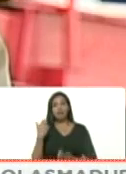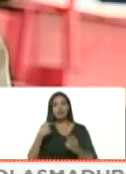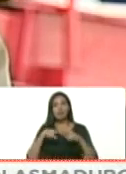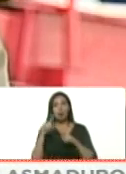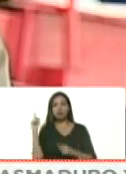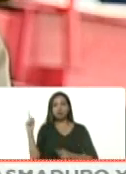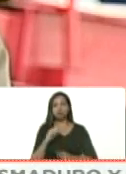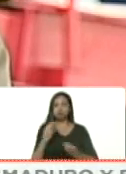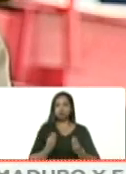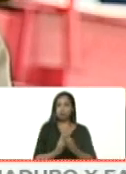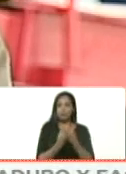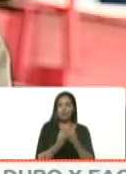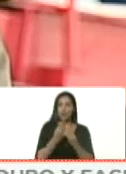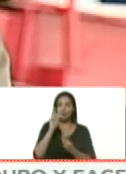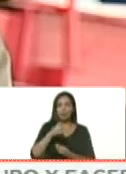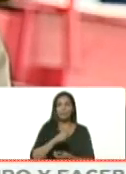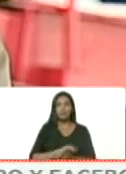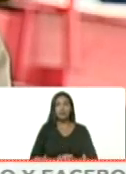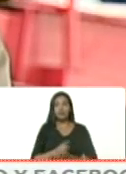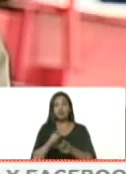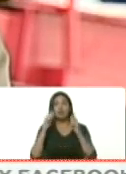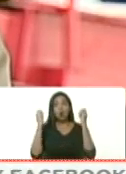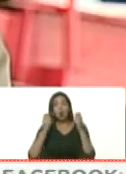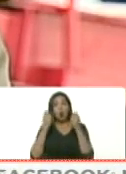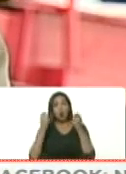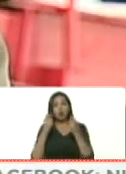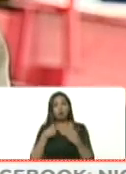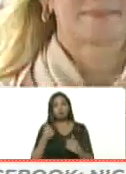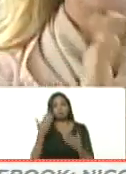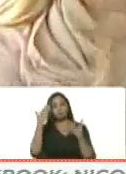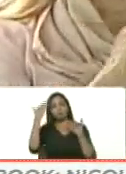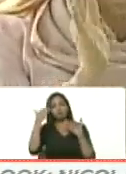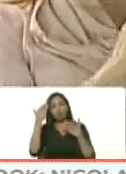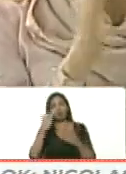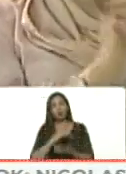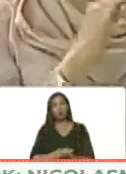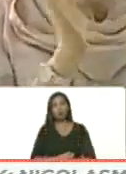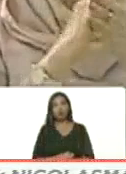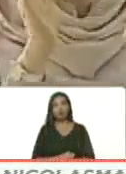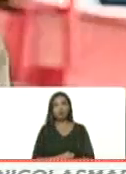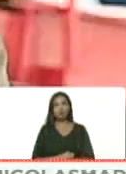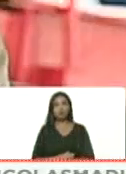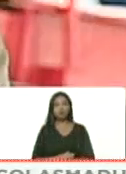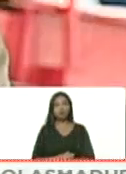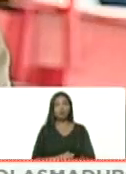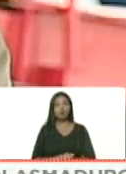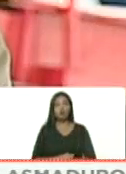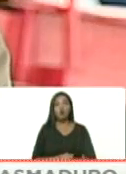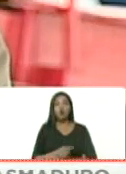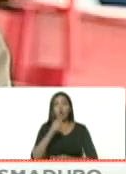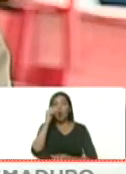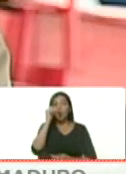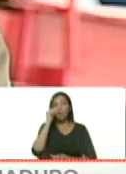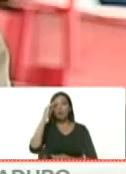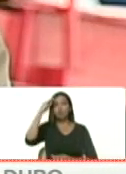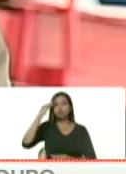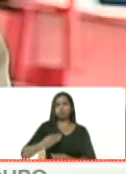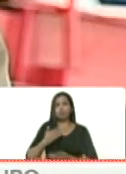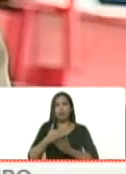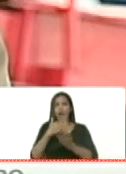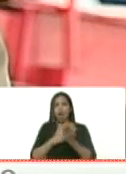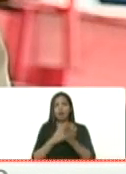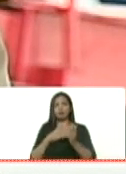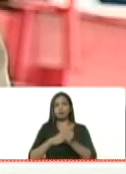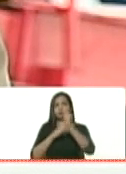venido a acompañar esta jornada. Mis saludos. El almirante Eglis Herrera, excomandante